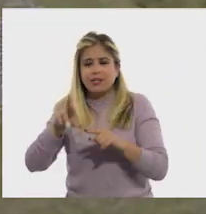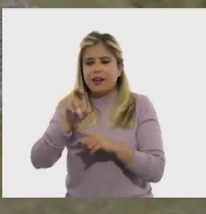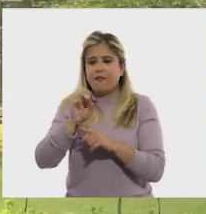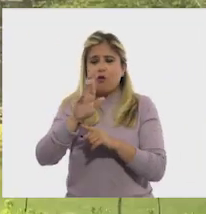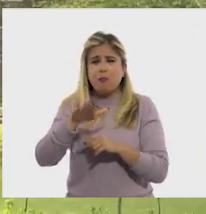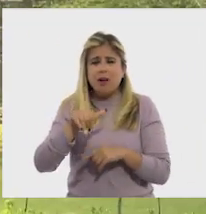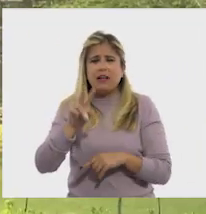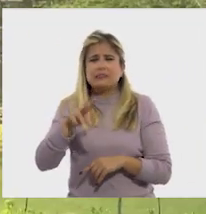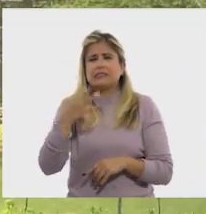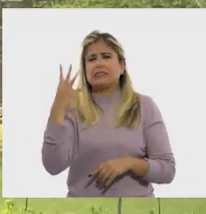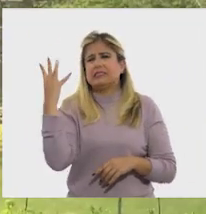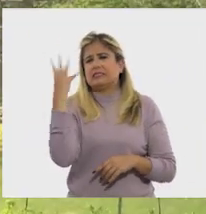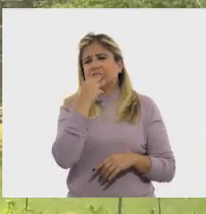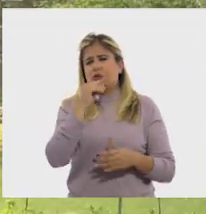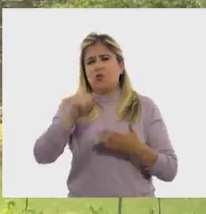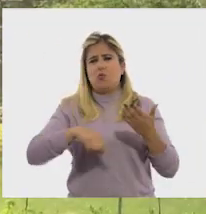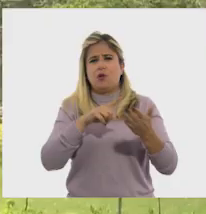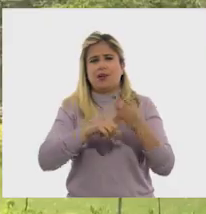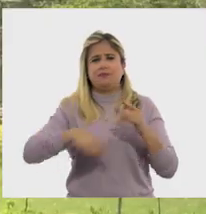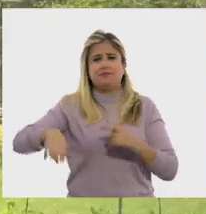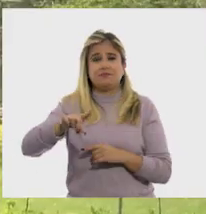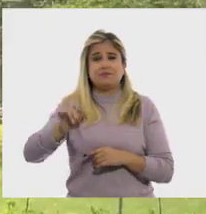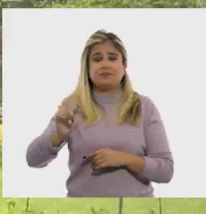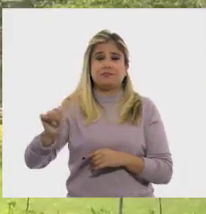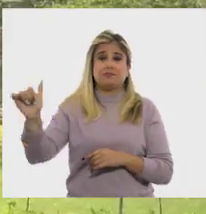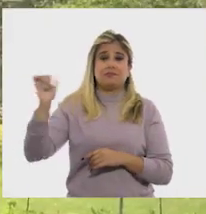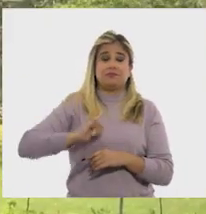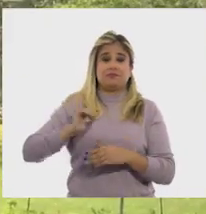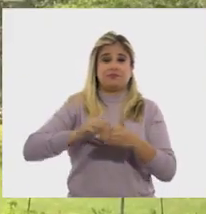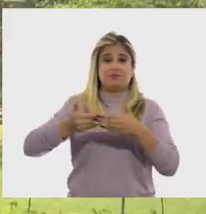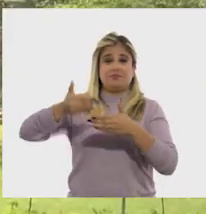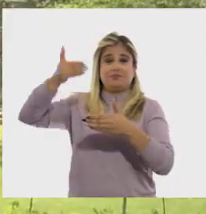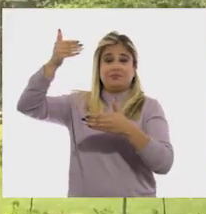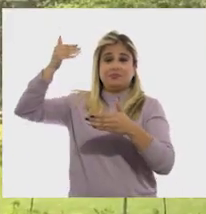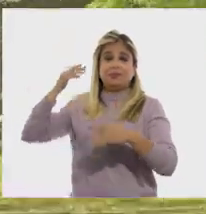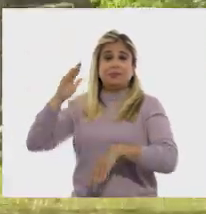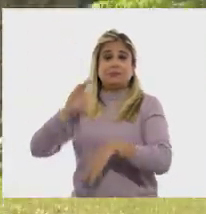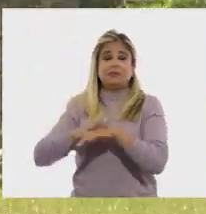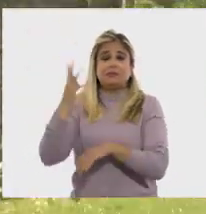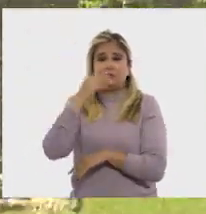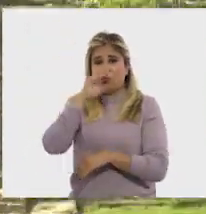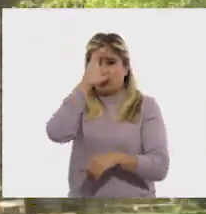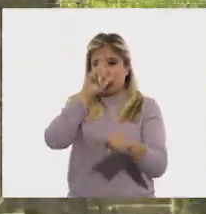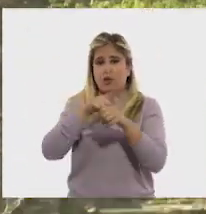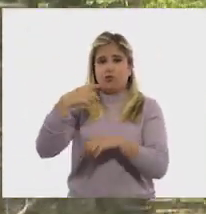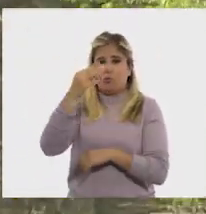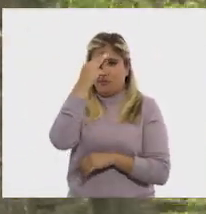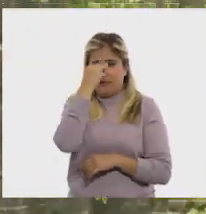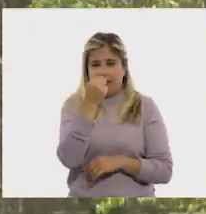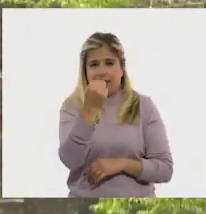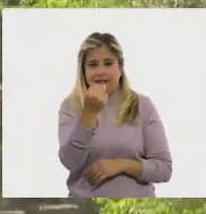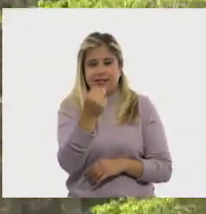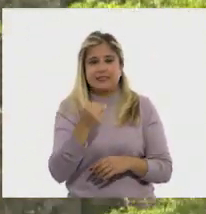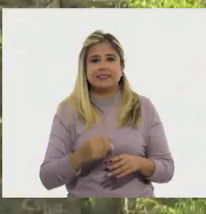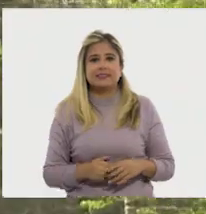lugar impresionante que nos remonta a las épocas más gloriosas de la cultura maya.